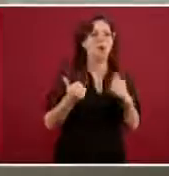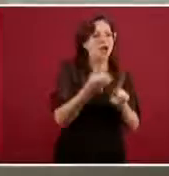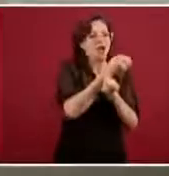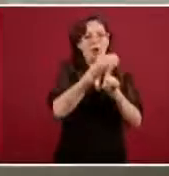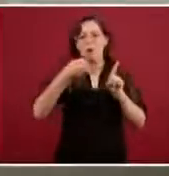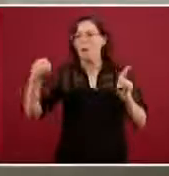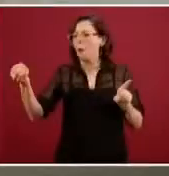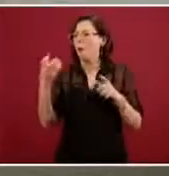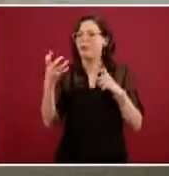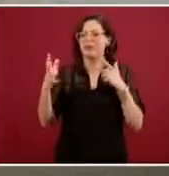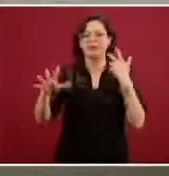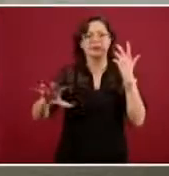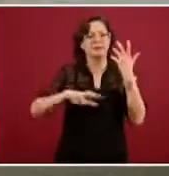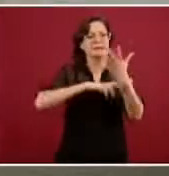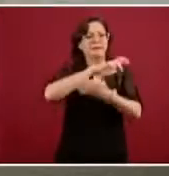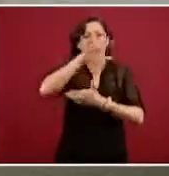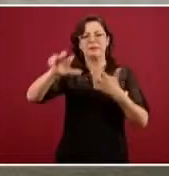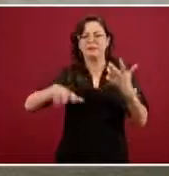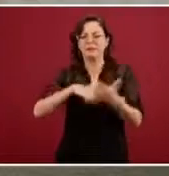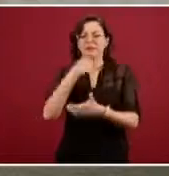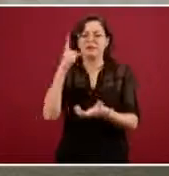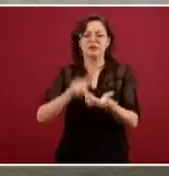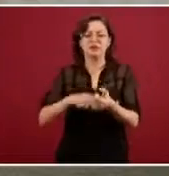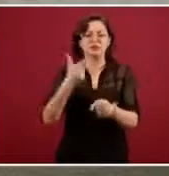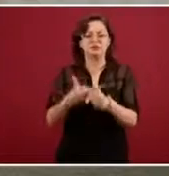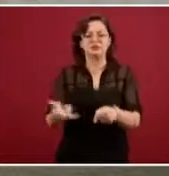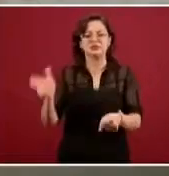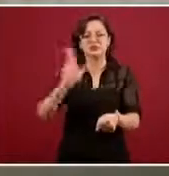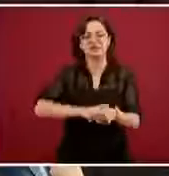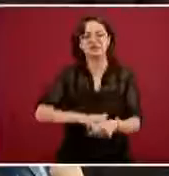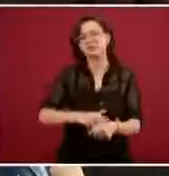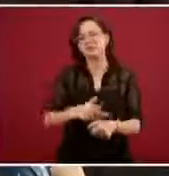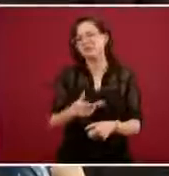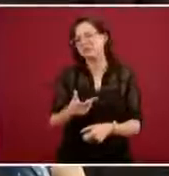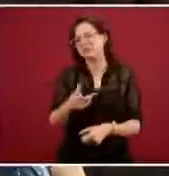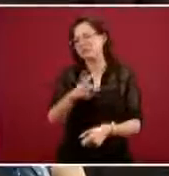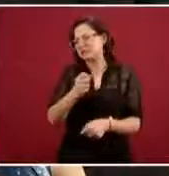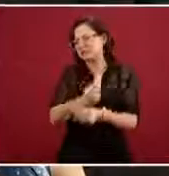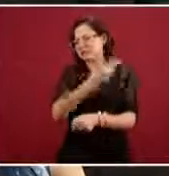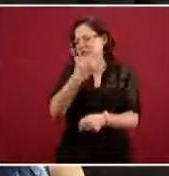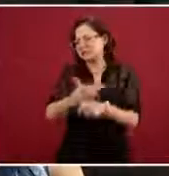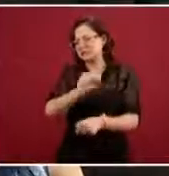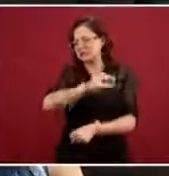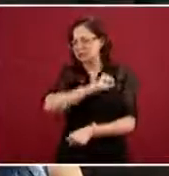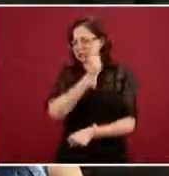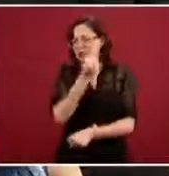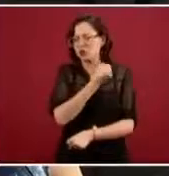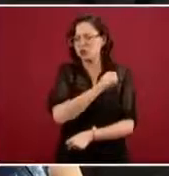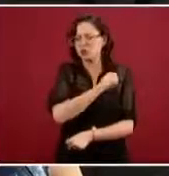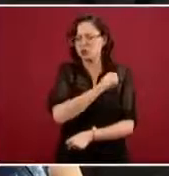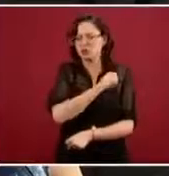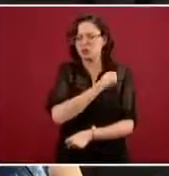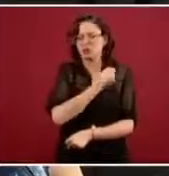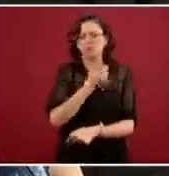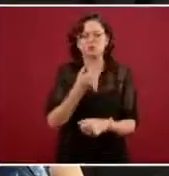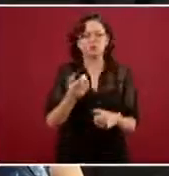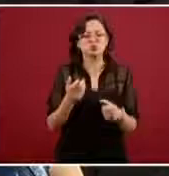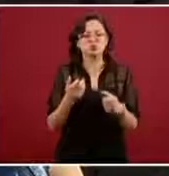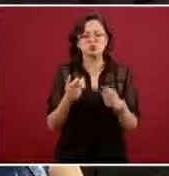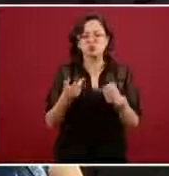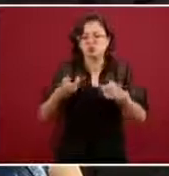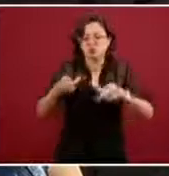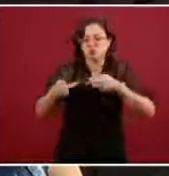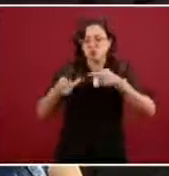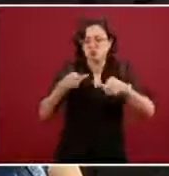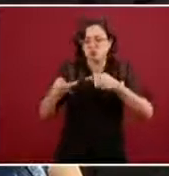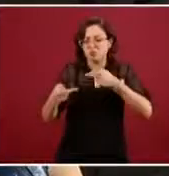logístico en esas clínicas y hospitales. Pregunto si la Secretaría de Salud tiene o está preparada o está preparando